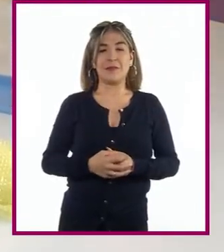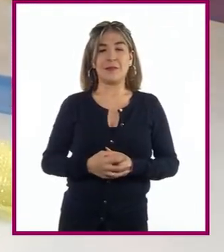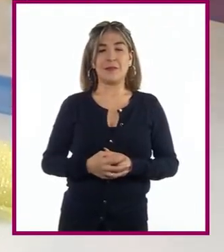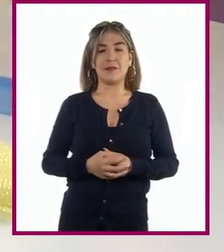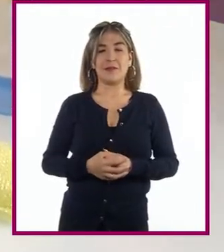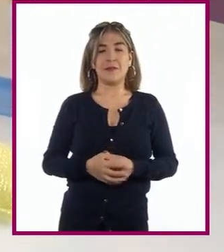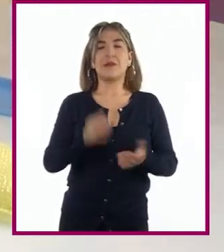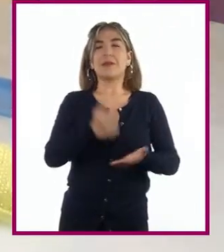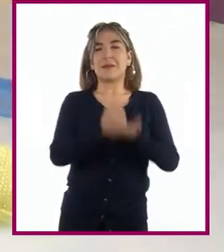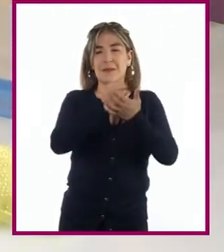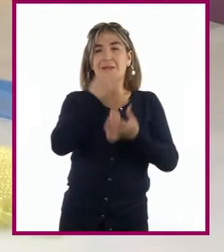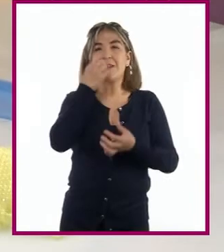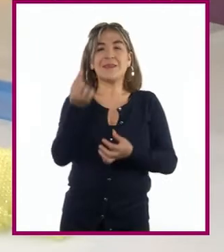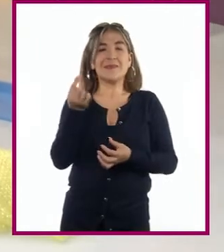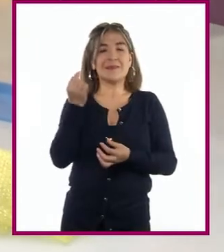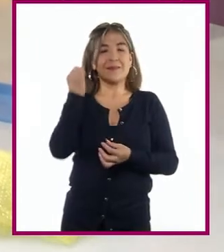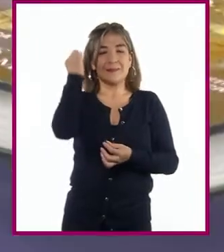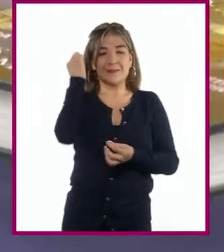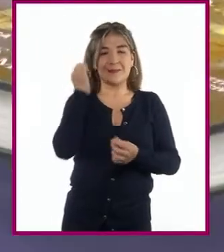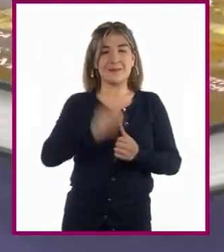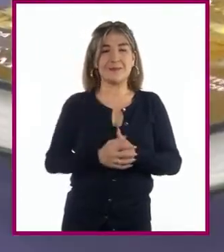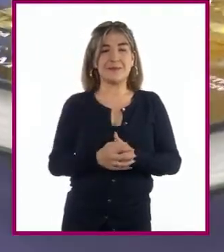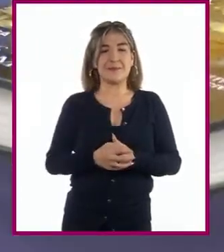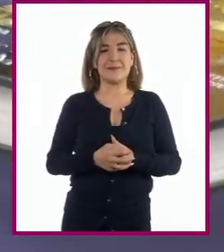Uh-huh. Y si me puedes ayudar a tomar uno,